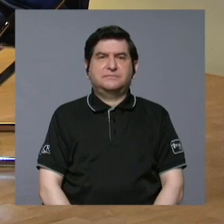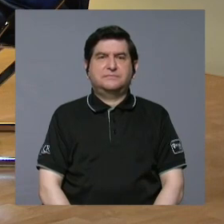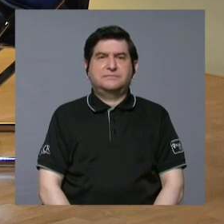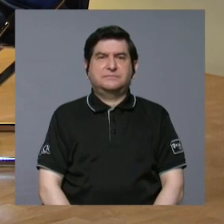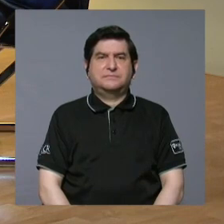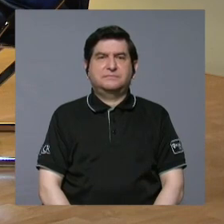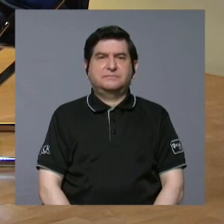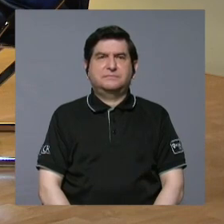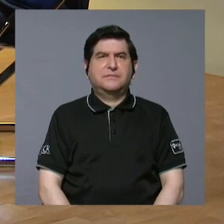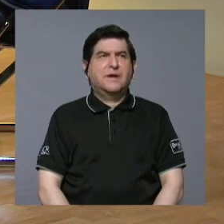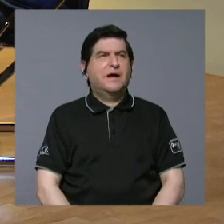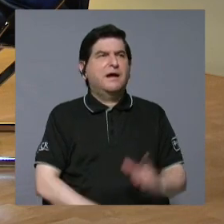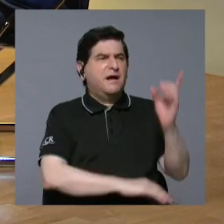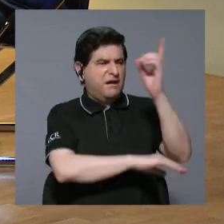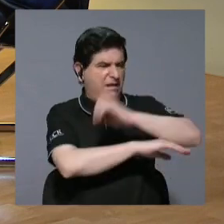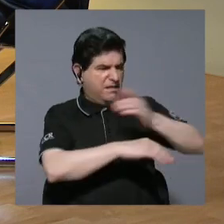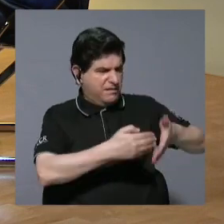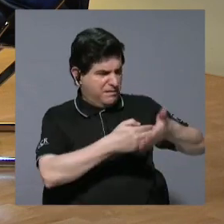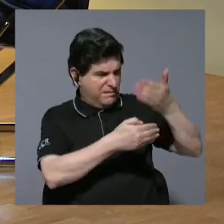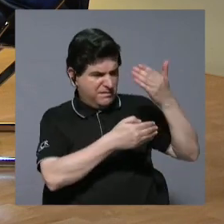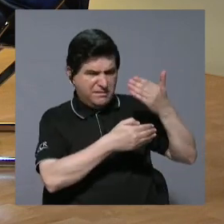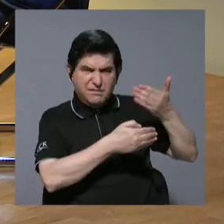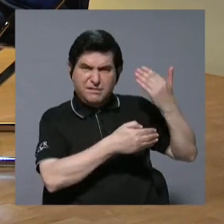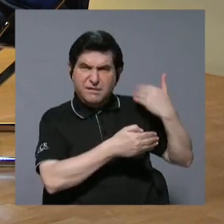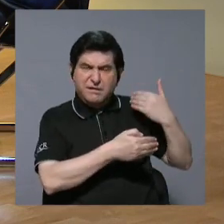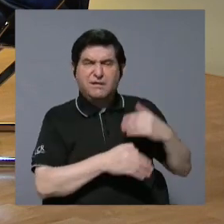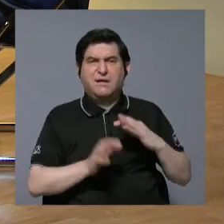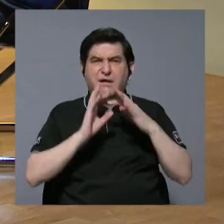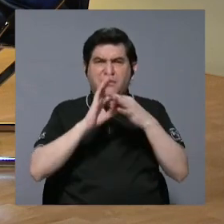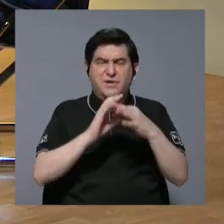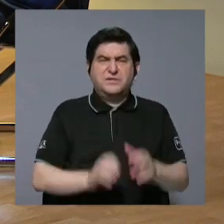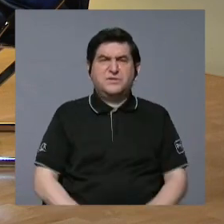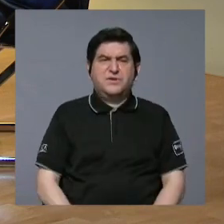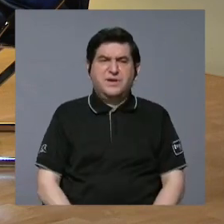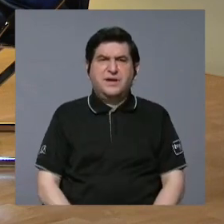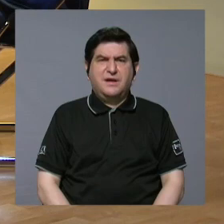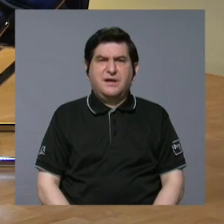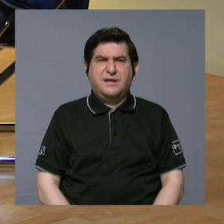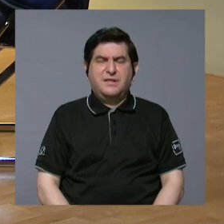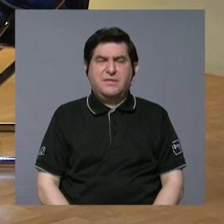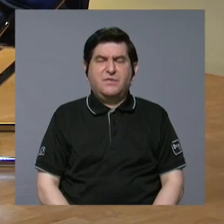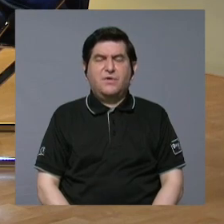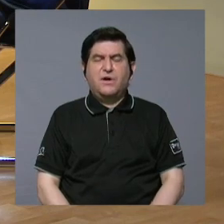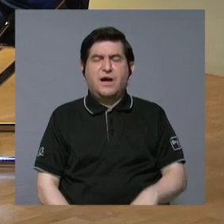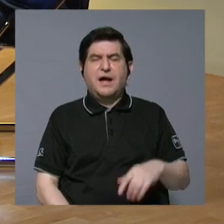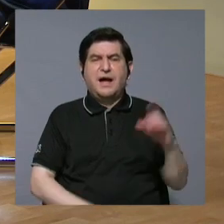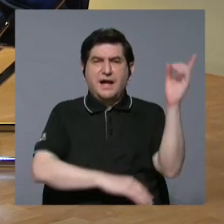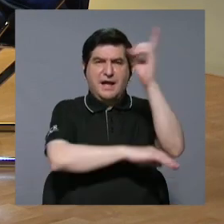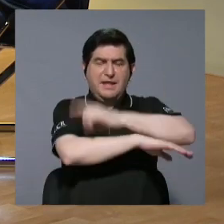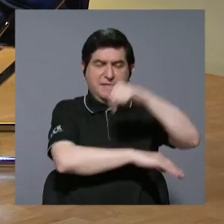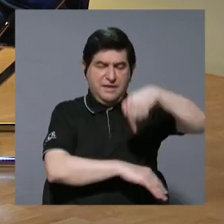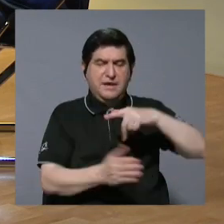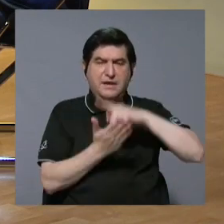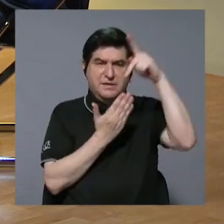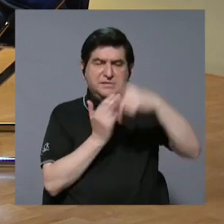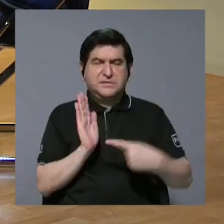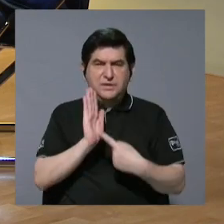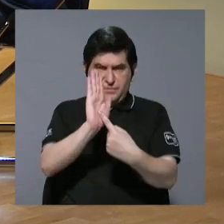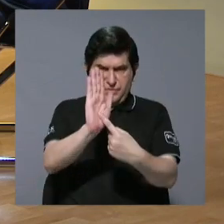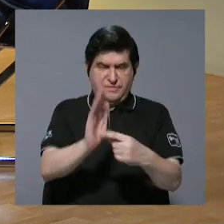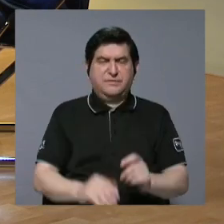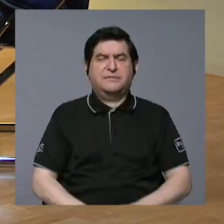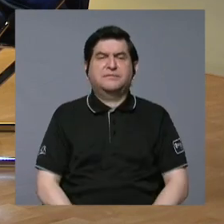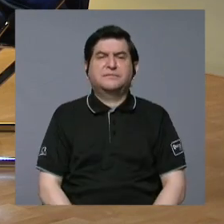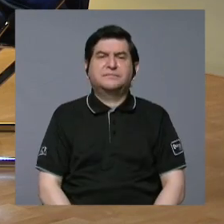hace unos días, con respecto a la fecha en que se va a difundir este programa, hace unos